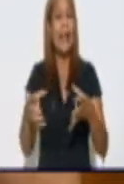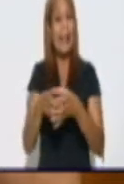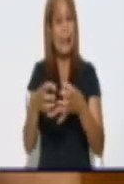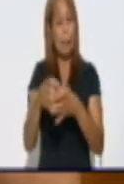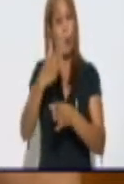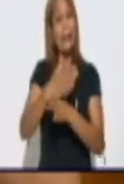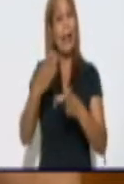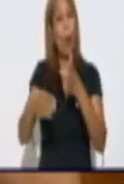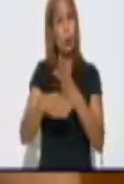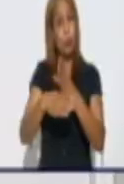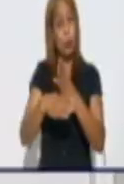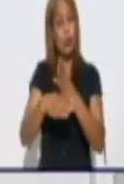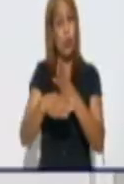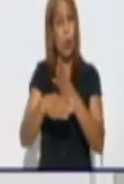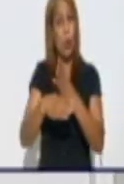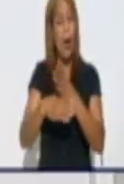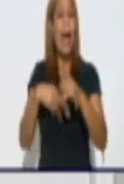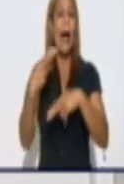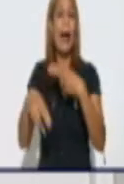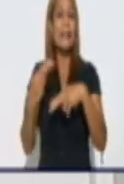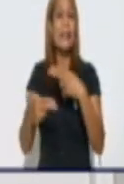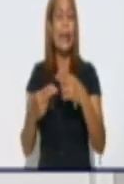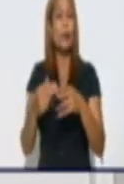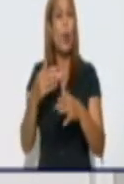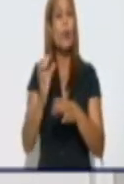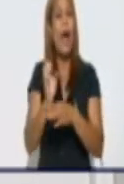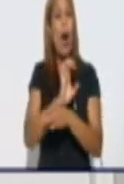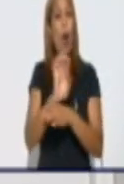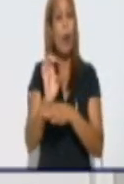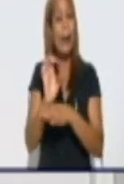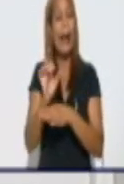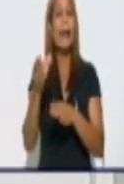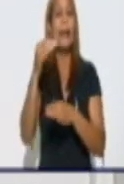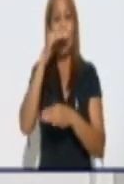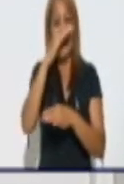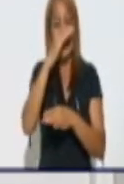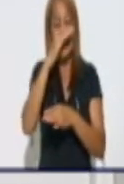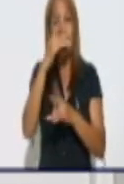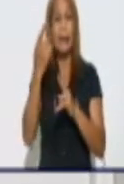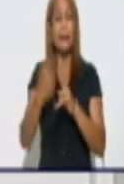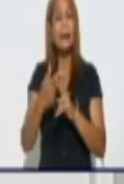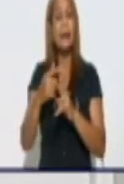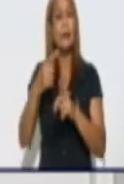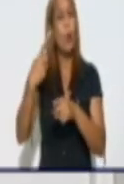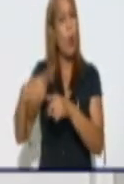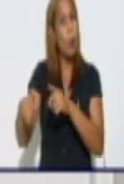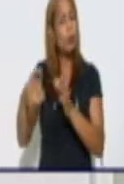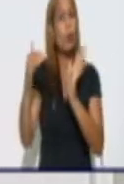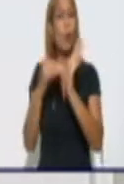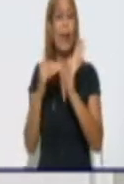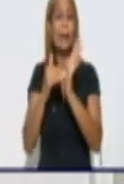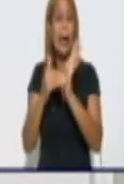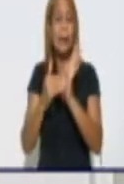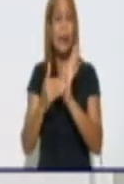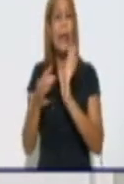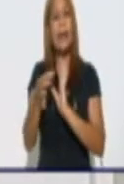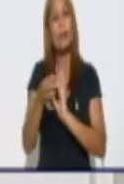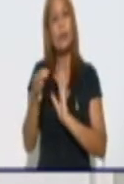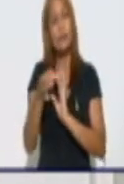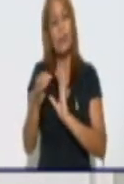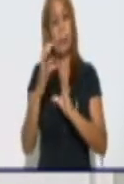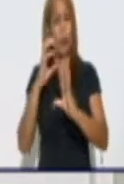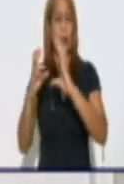una obstrucción en Guisa y otra que va a trabajar en el horario de la tarde ya en Cautocristo. Ahora,